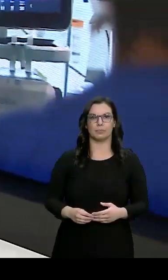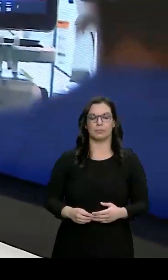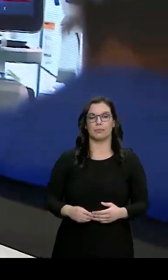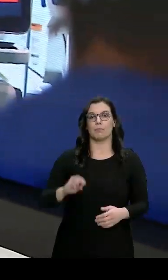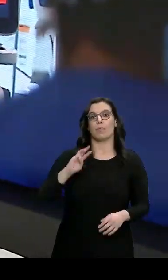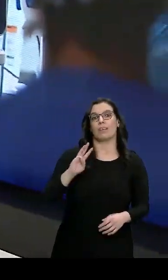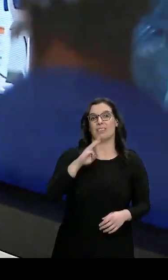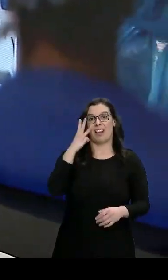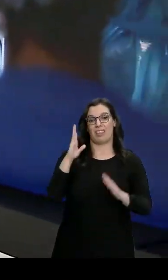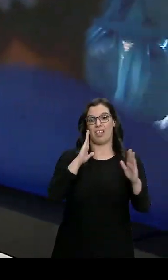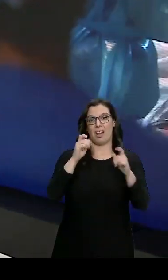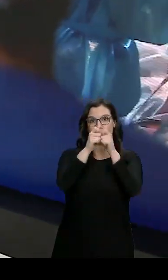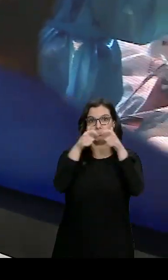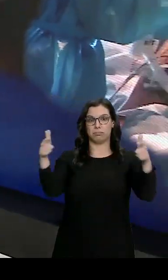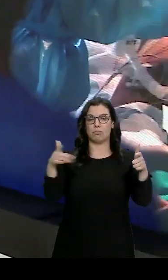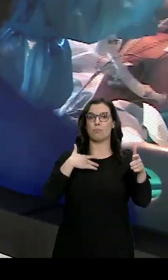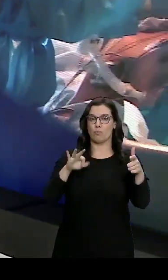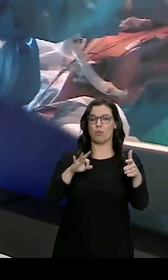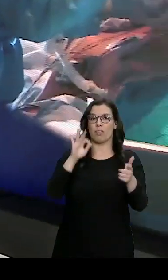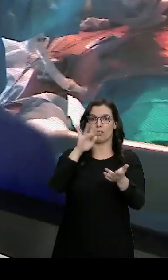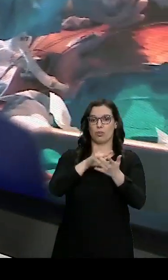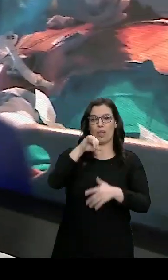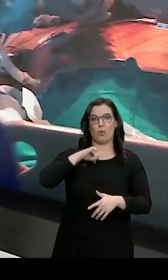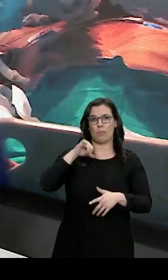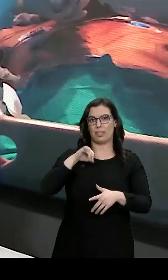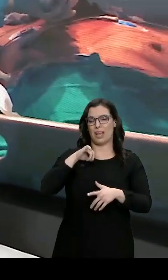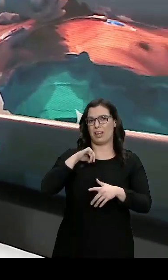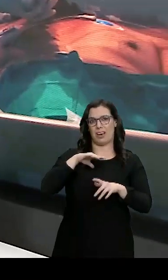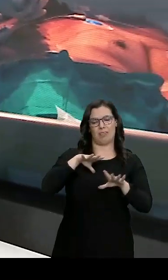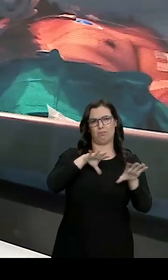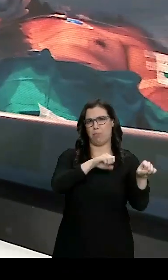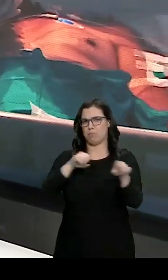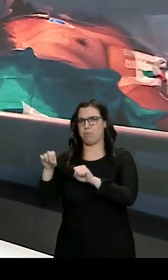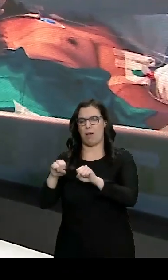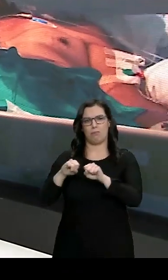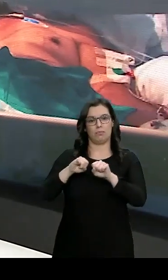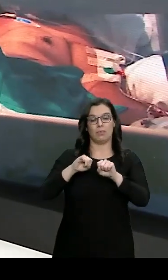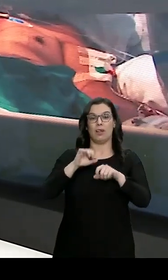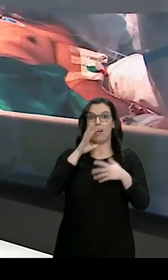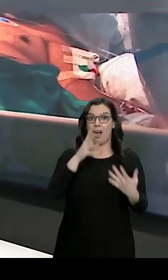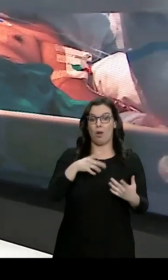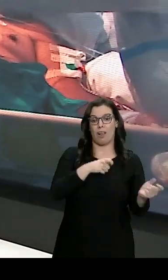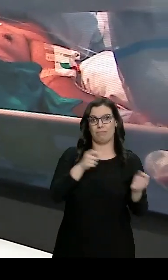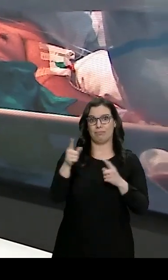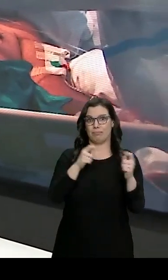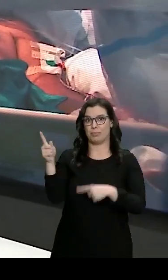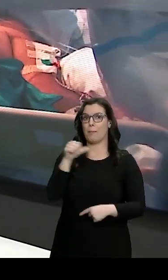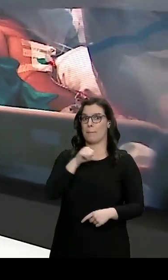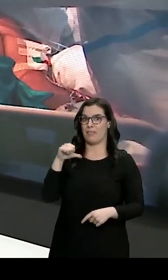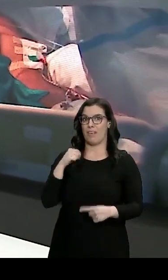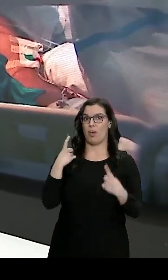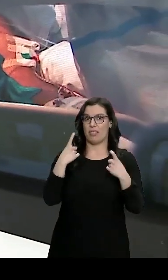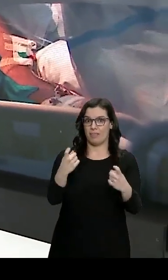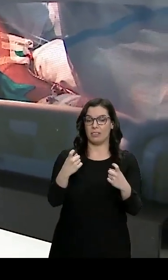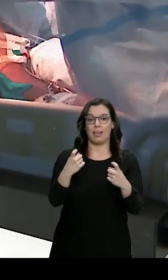La tercera ola puede llevarnos al colapso sanitario. Sanidad deriva a pacientes a centros privados, cierra quirófanos y extiende las